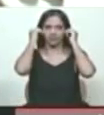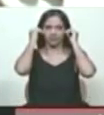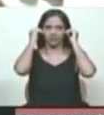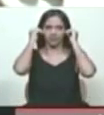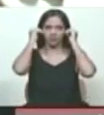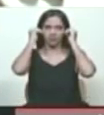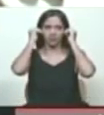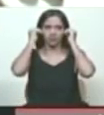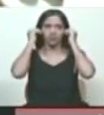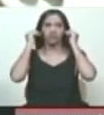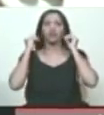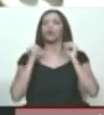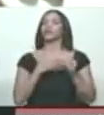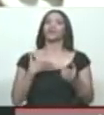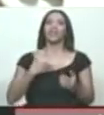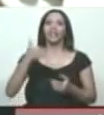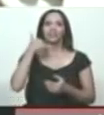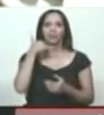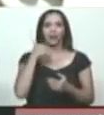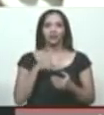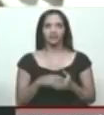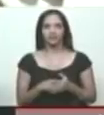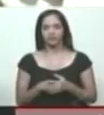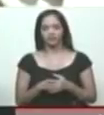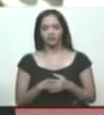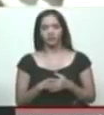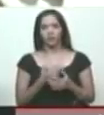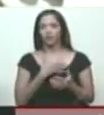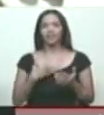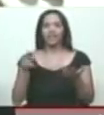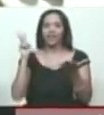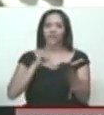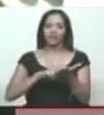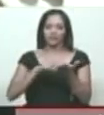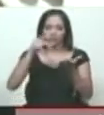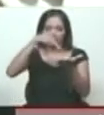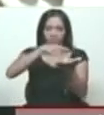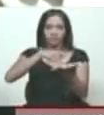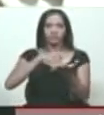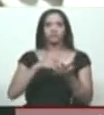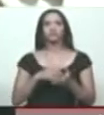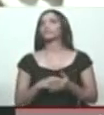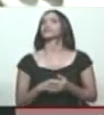Cuando quiera llamar. Así es. Cuando quiera venir.